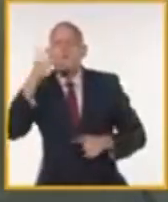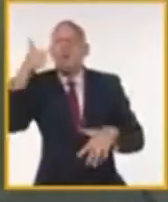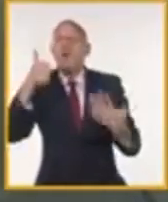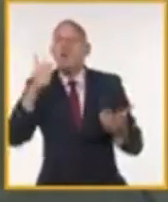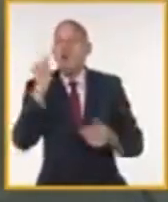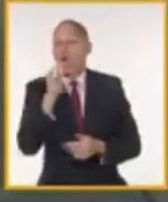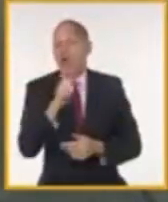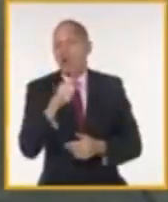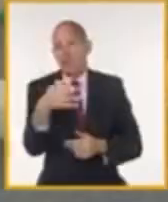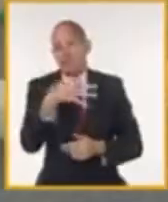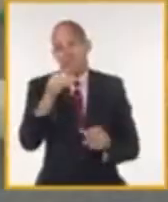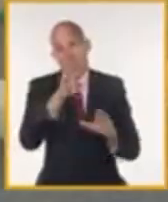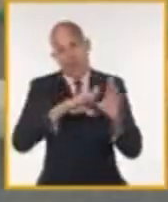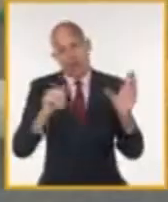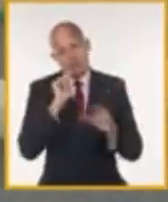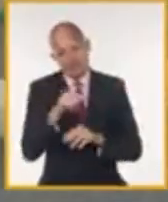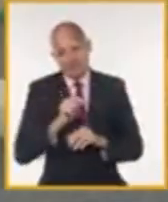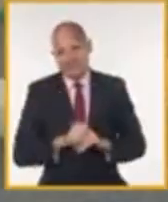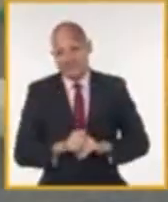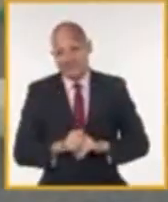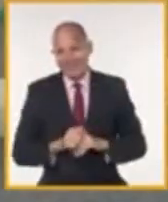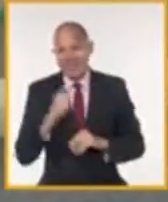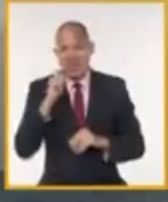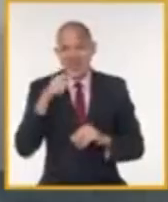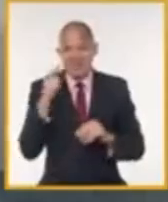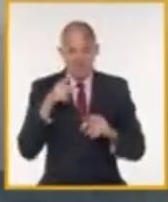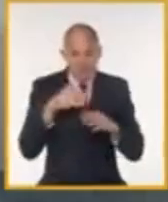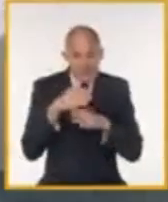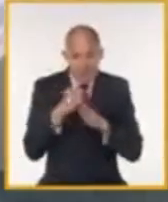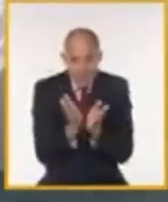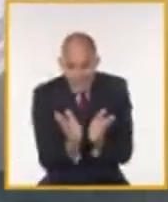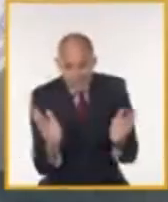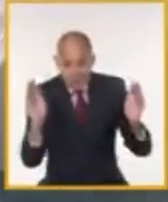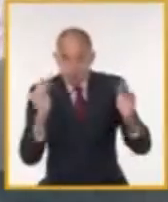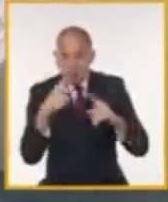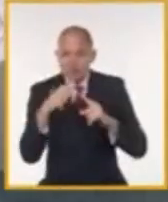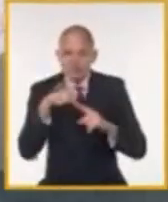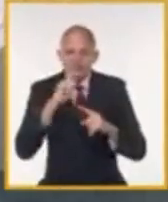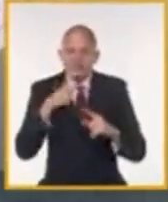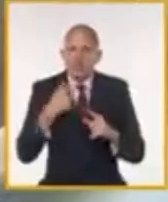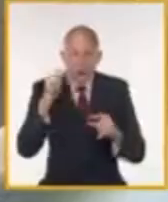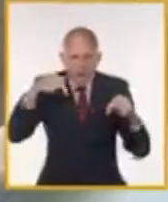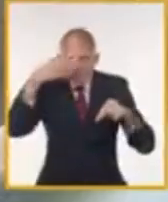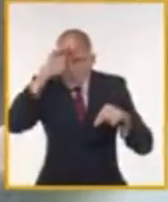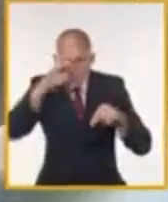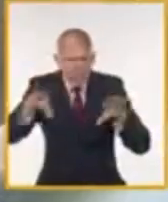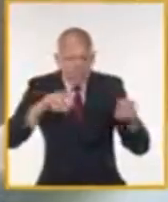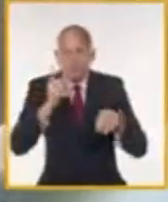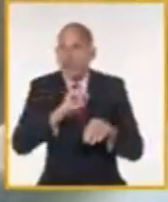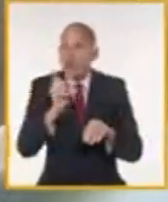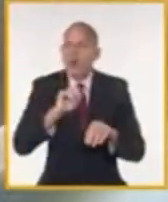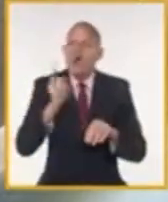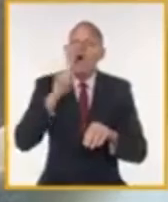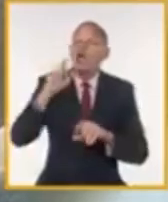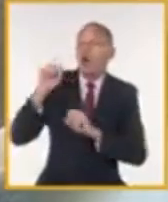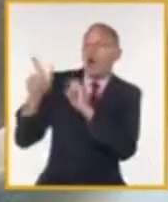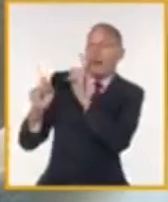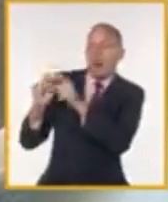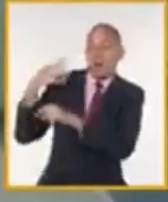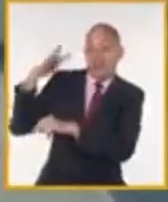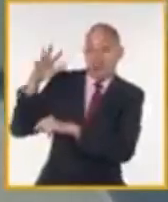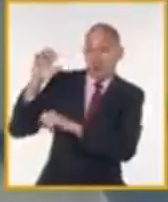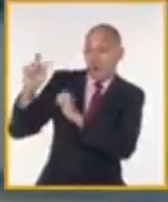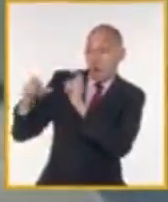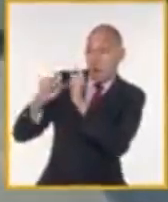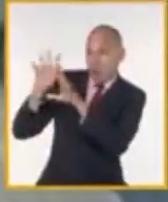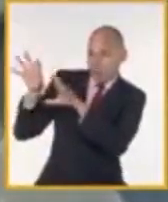Jibara. Toda la materia prima que se emplea en el proceso es importada. Así estos jibareños conforman grandes estructuras de